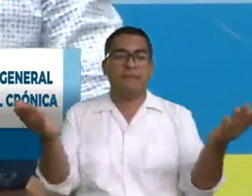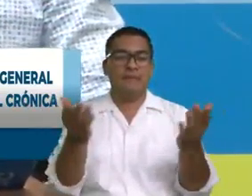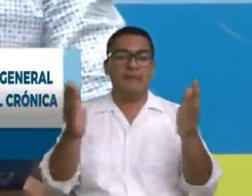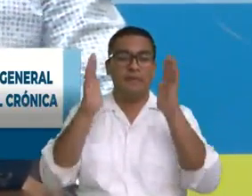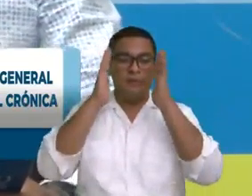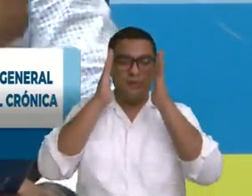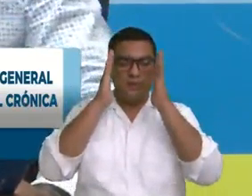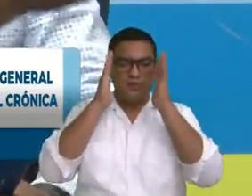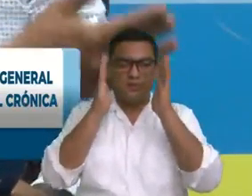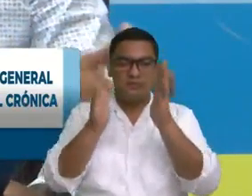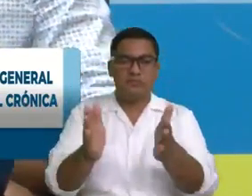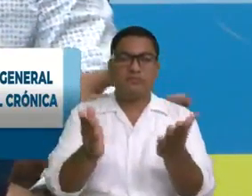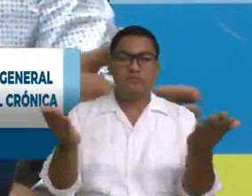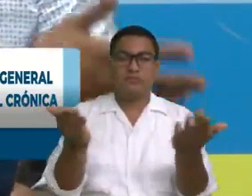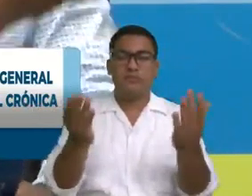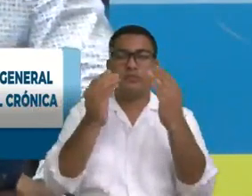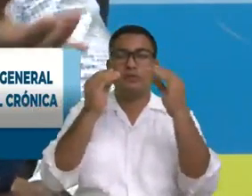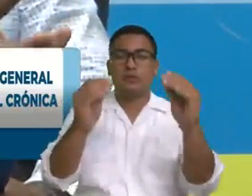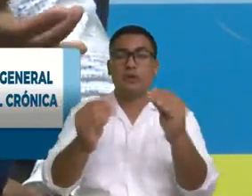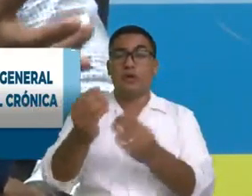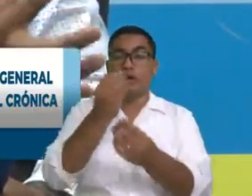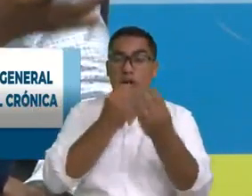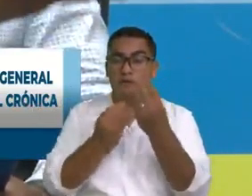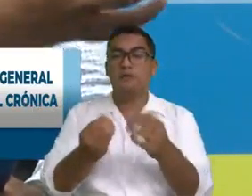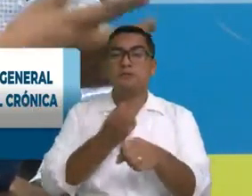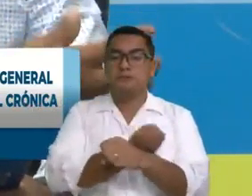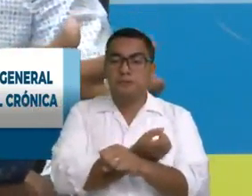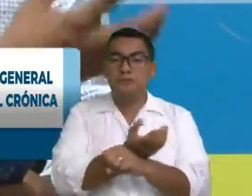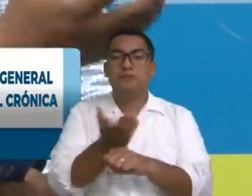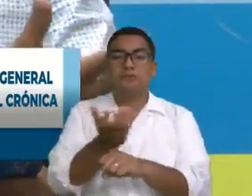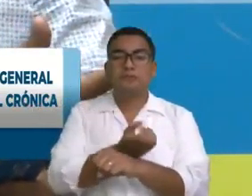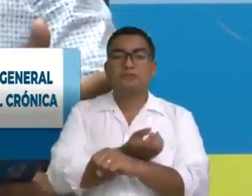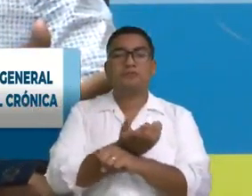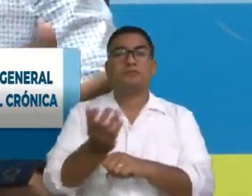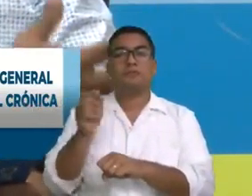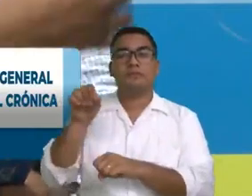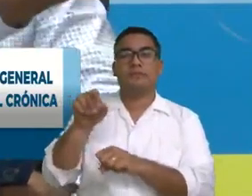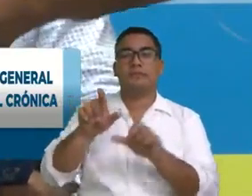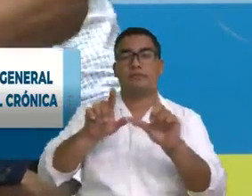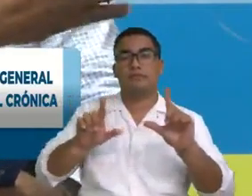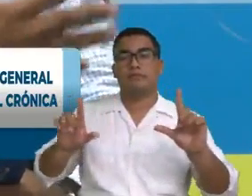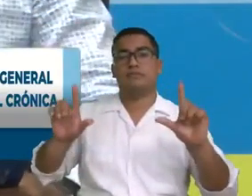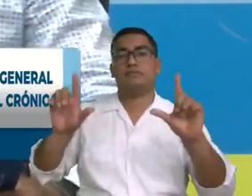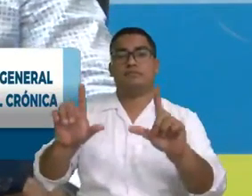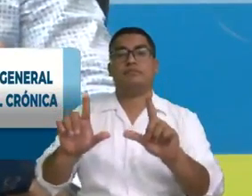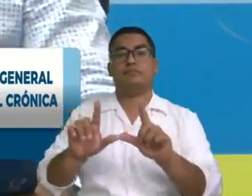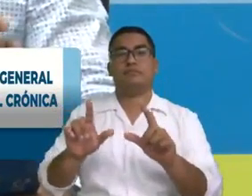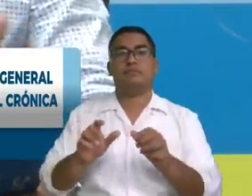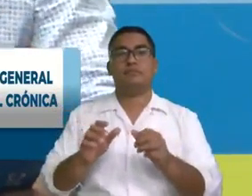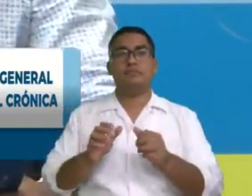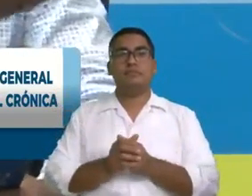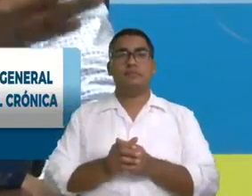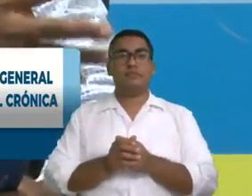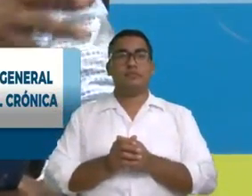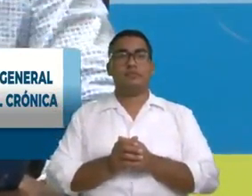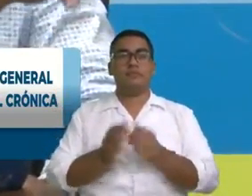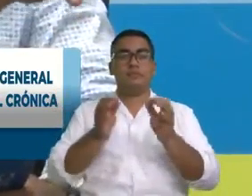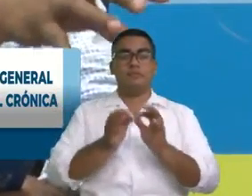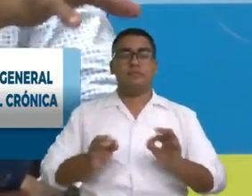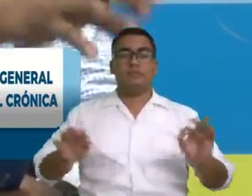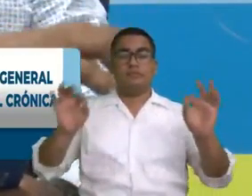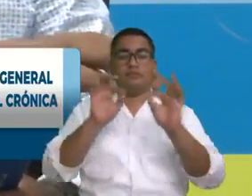atendiendo esa educación nutricional que usted le da? Porque eso se ve en el terreno, pues. Sí. Usted no puede transmitir esa educación